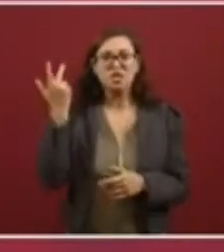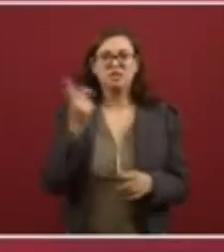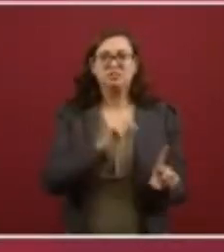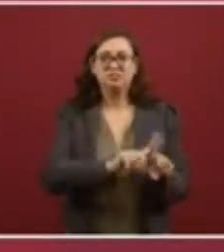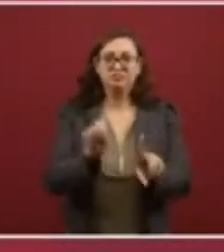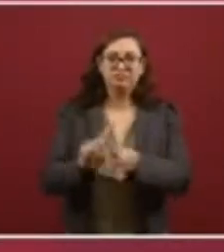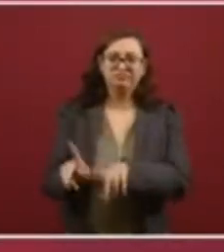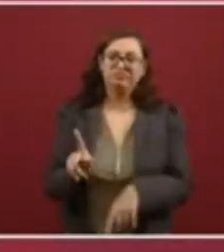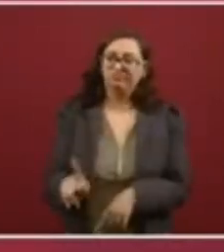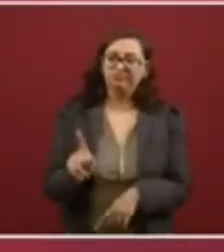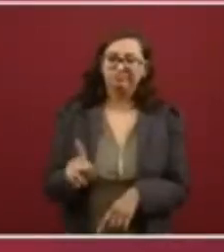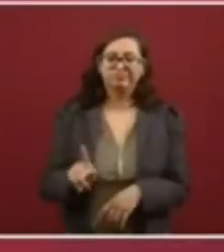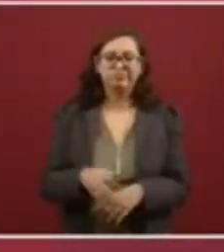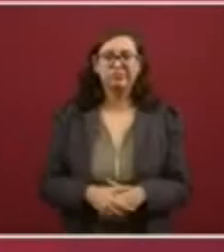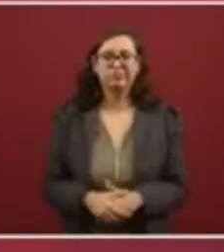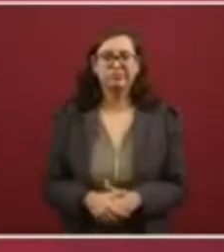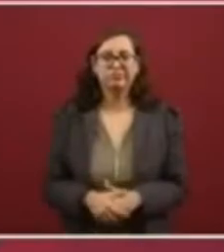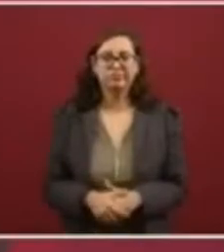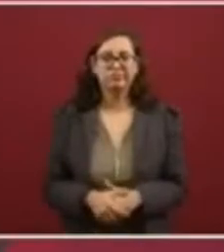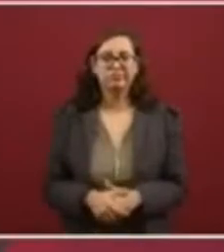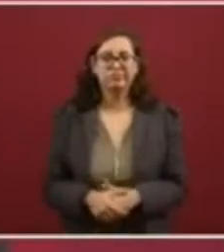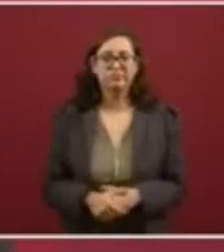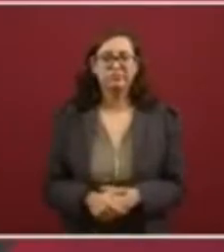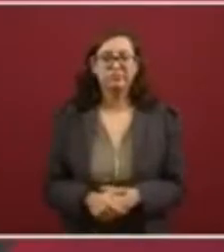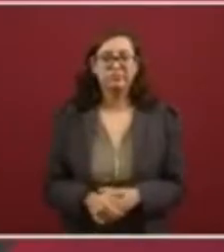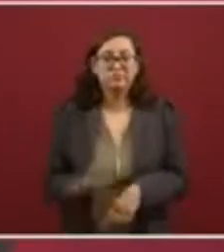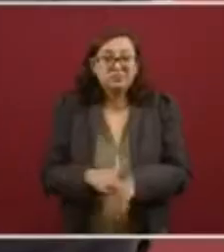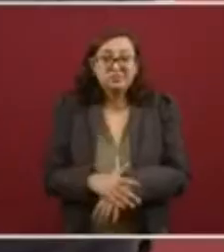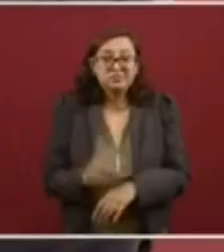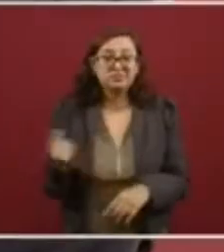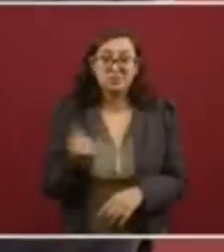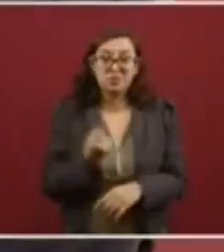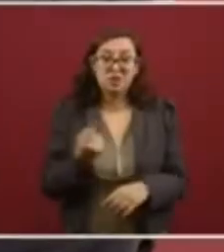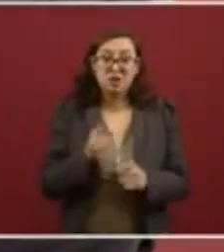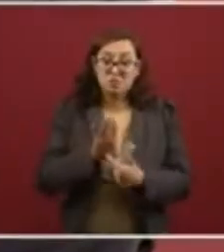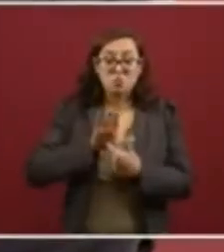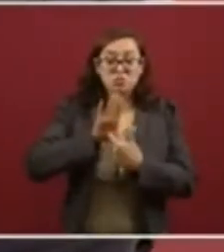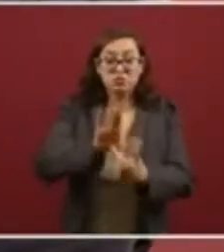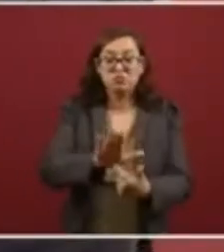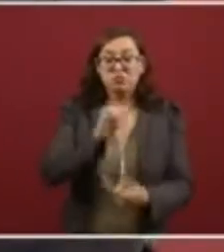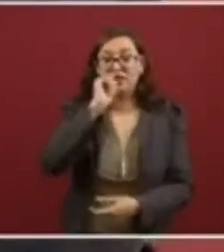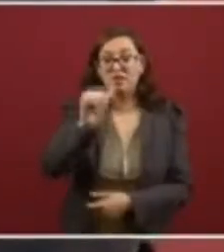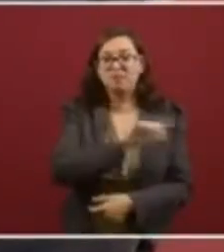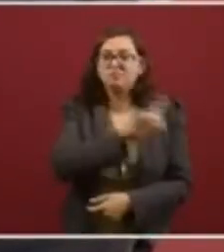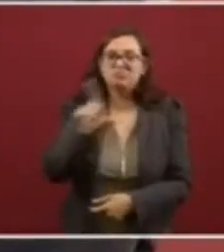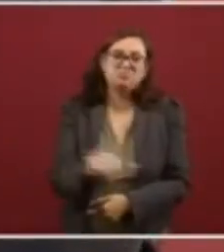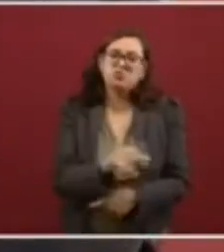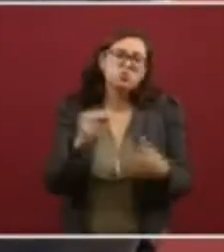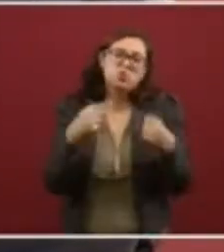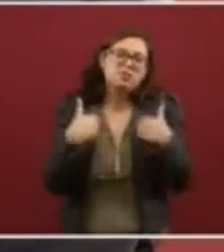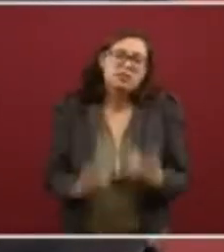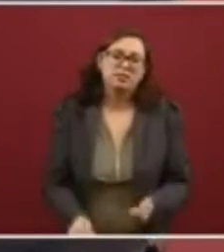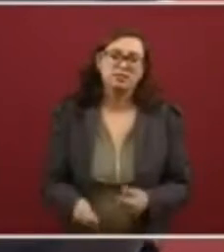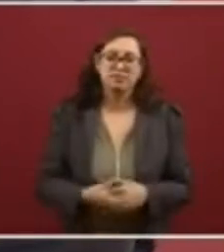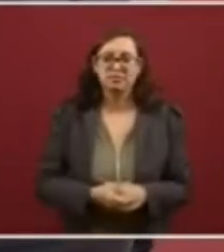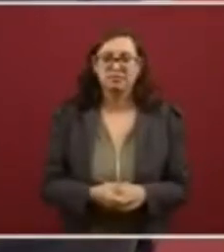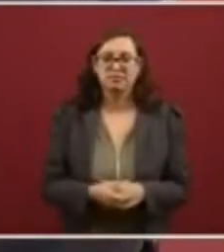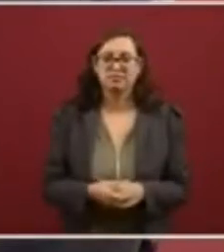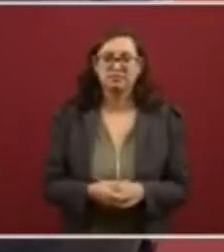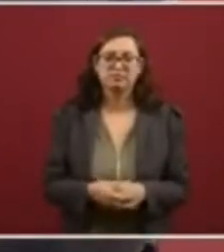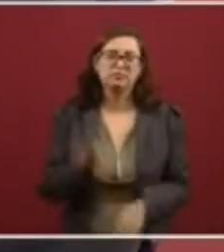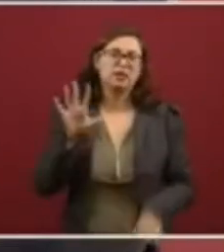tecnología. O sea, porque si no, no nos vamos a entender. Y hay veces que